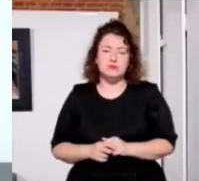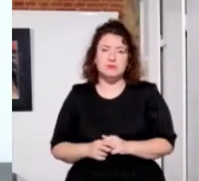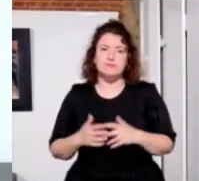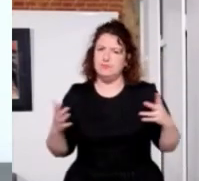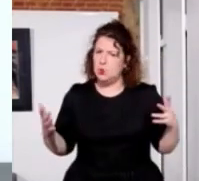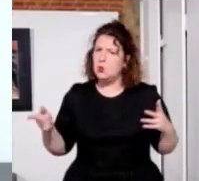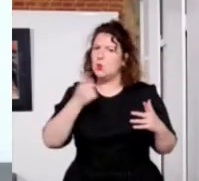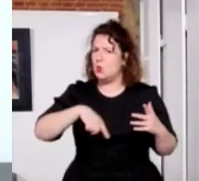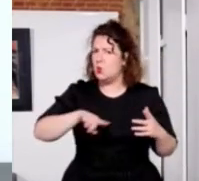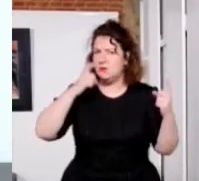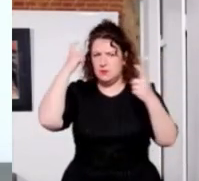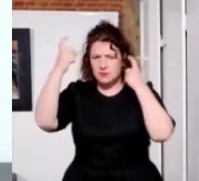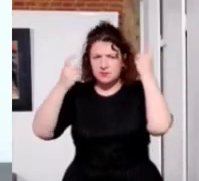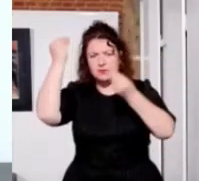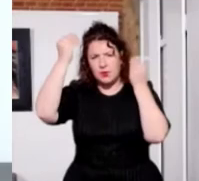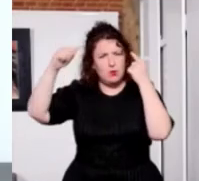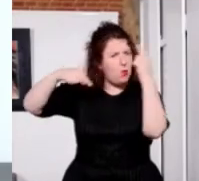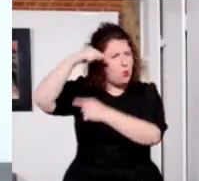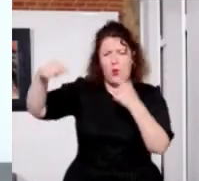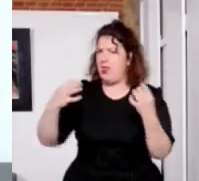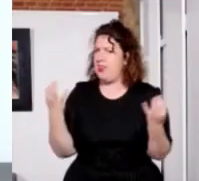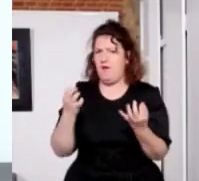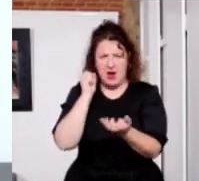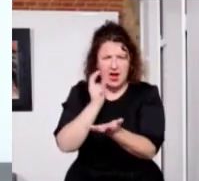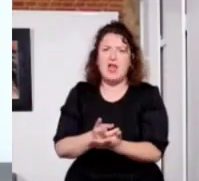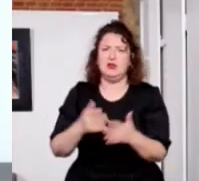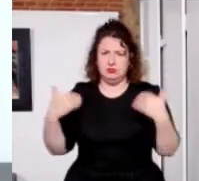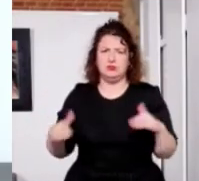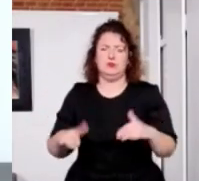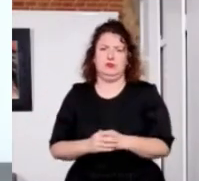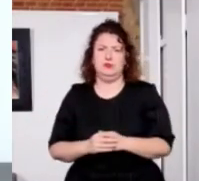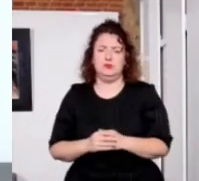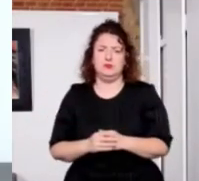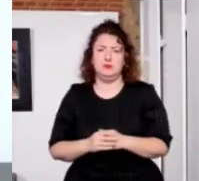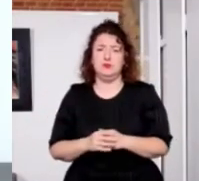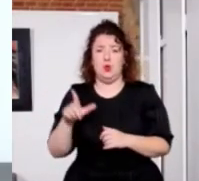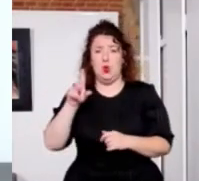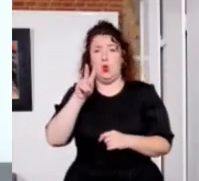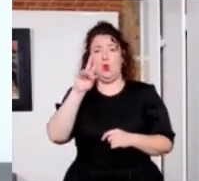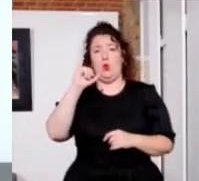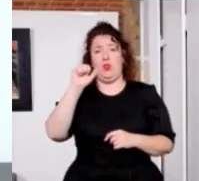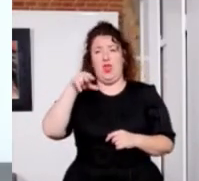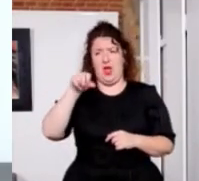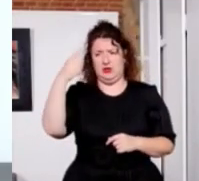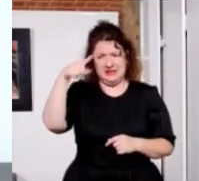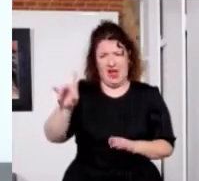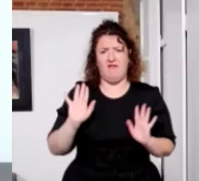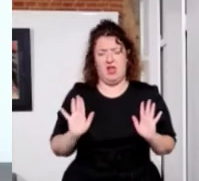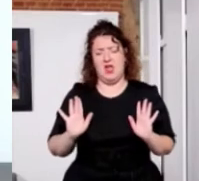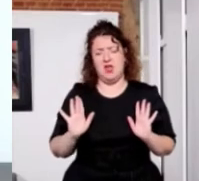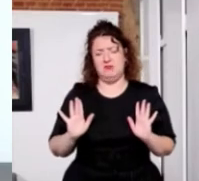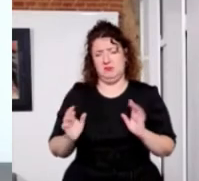inmenso en el tercer sector. En un tercer sector, Luciano lo sabe mejor que yo, que está